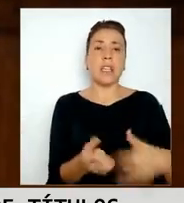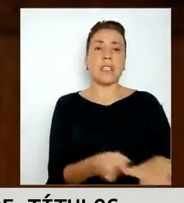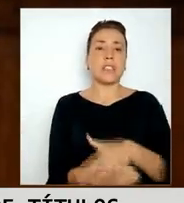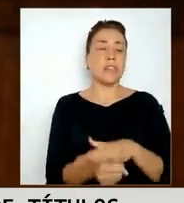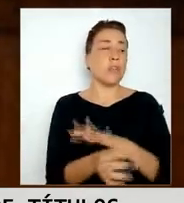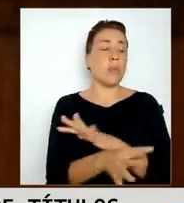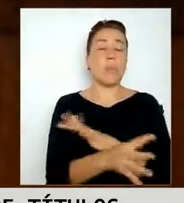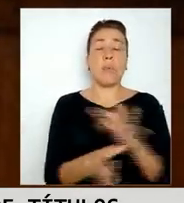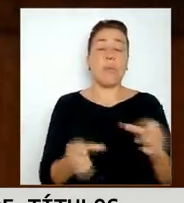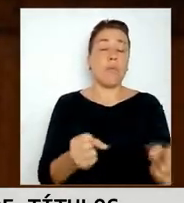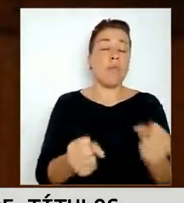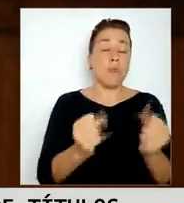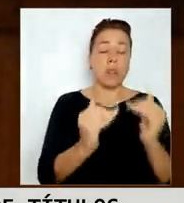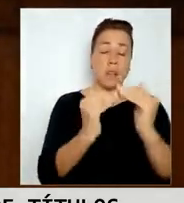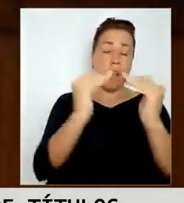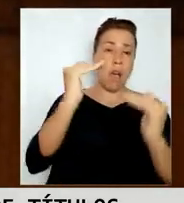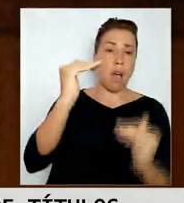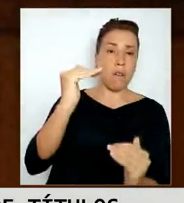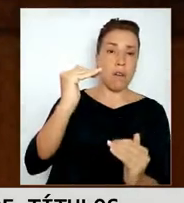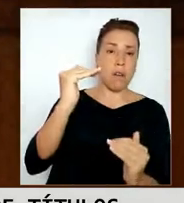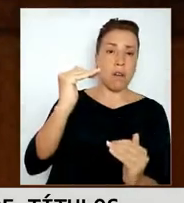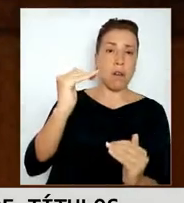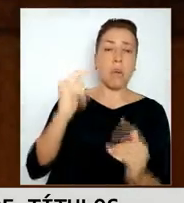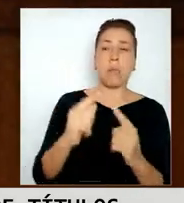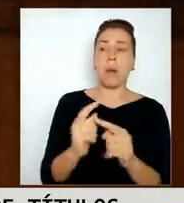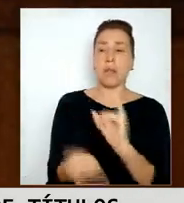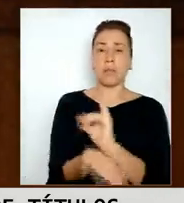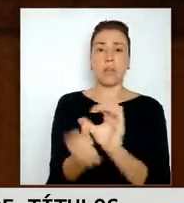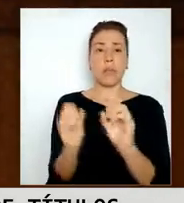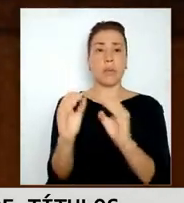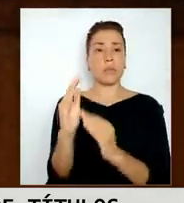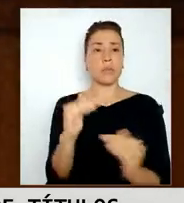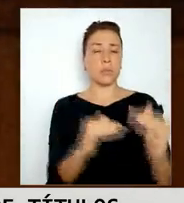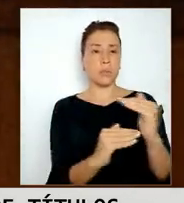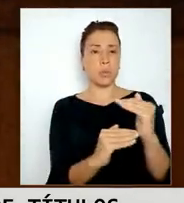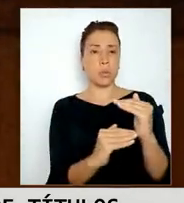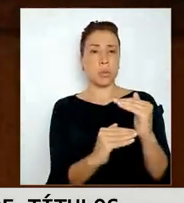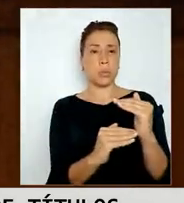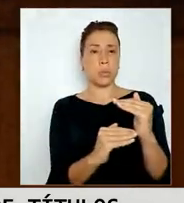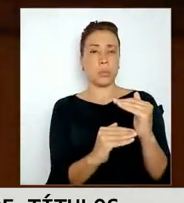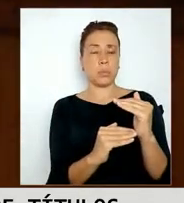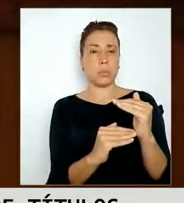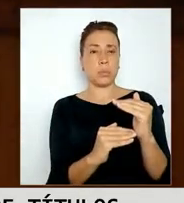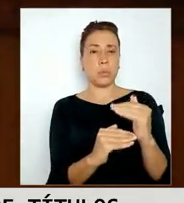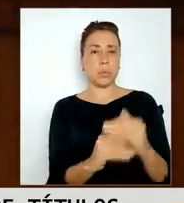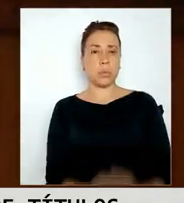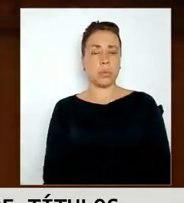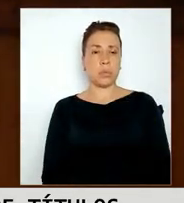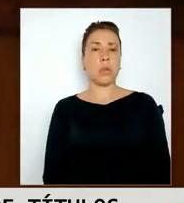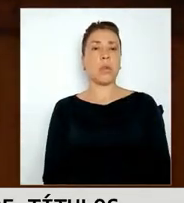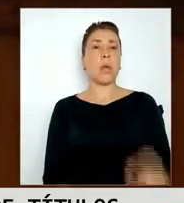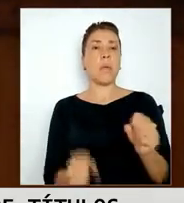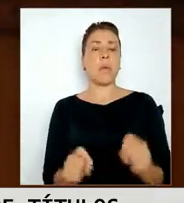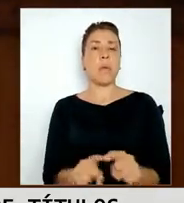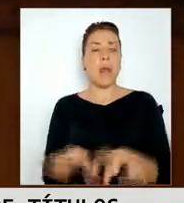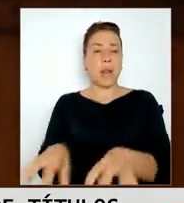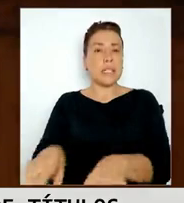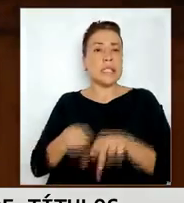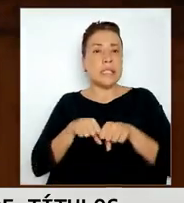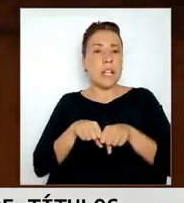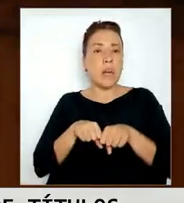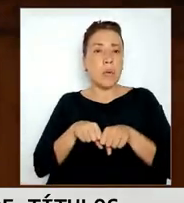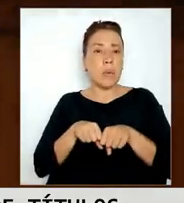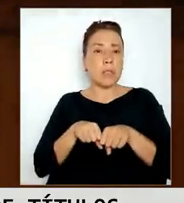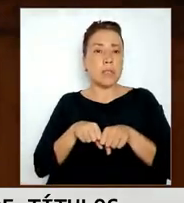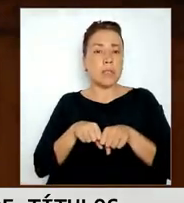desventajosa frente a la institución de educación superior que en términos prácticos podía secuestrar o embargar su